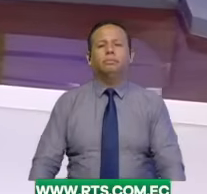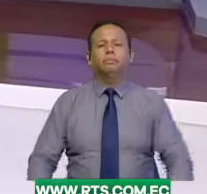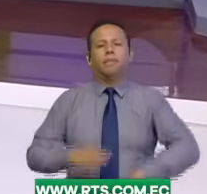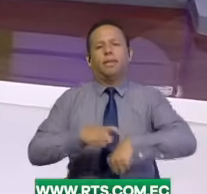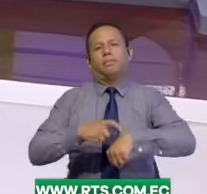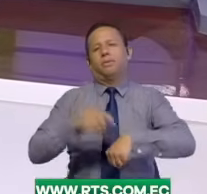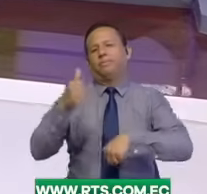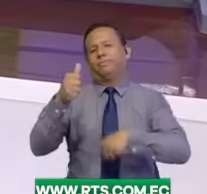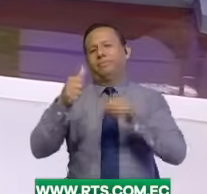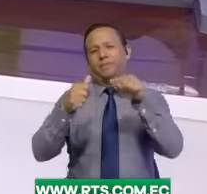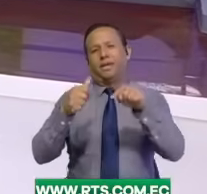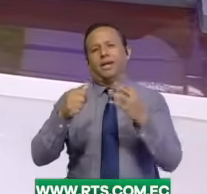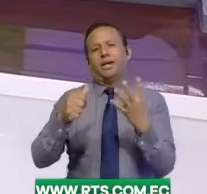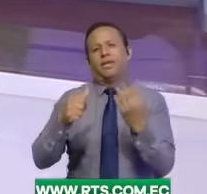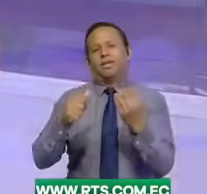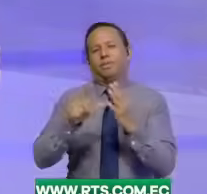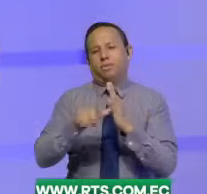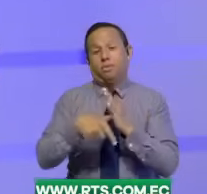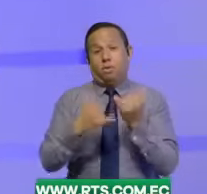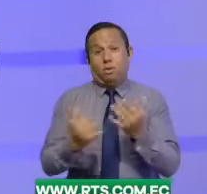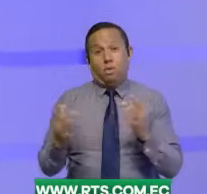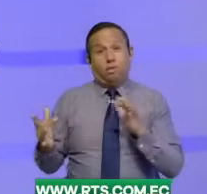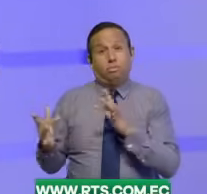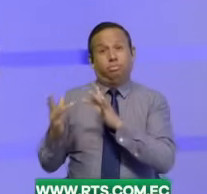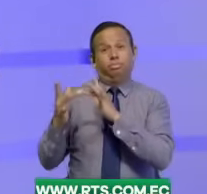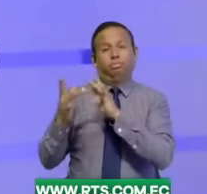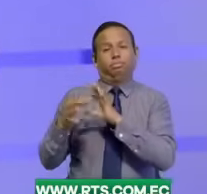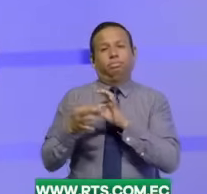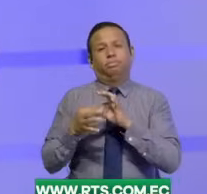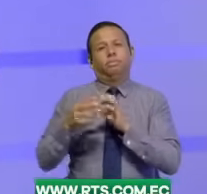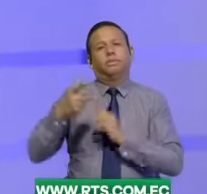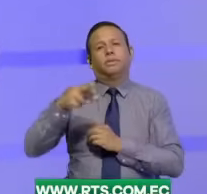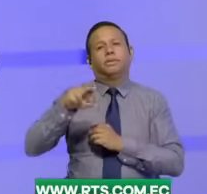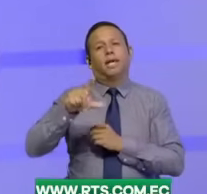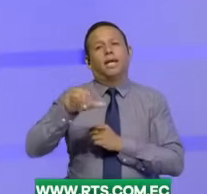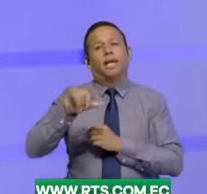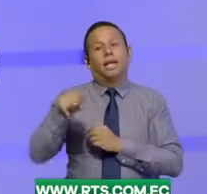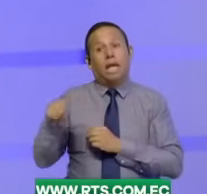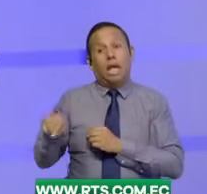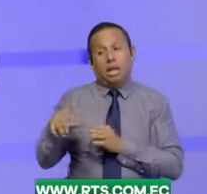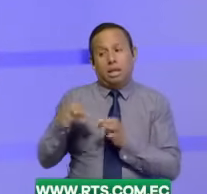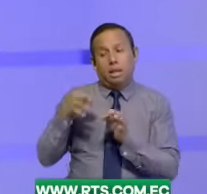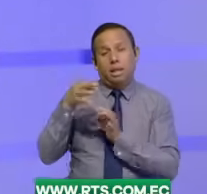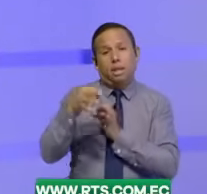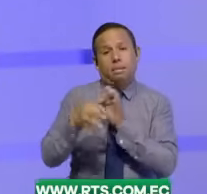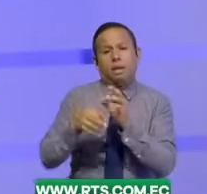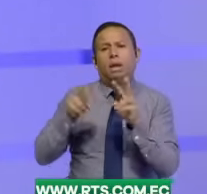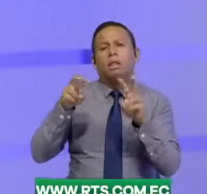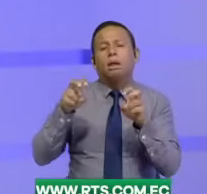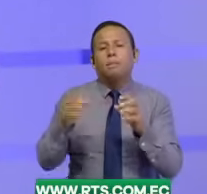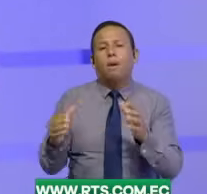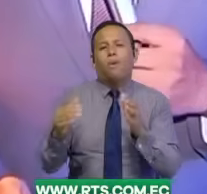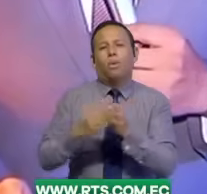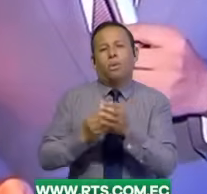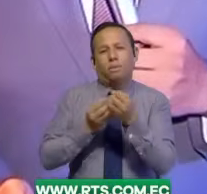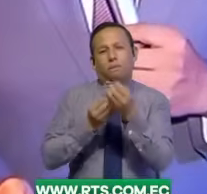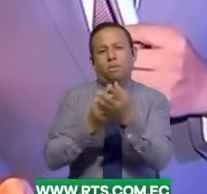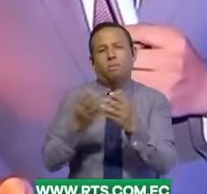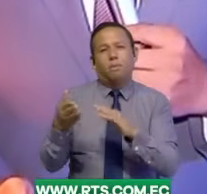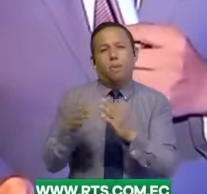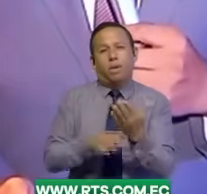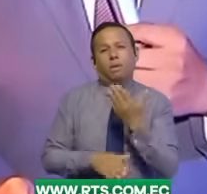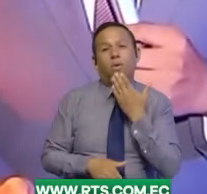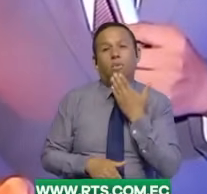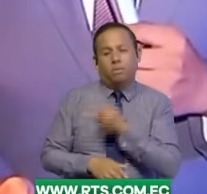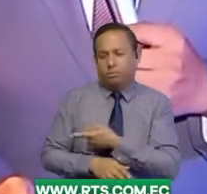22 horas con 14 minutos, nos enlazamos de inmediato en vivo con Charlie Pisa, quien nos tiene el reporte de un nuevo hecho violento. ¿En